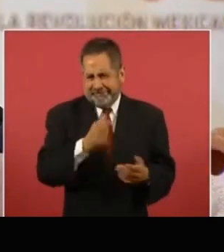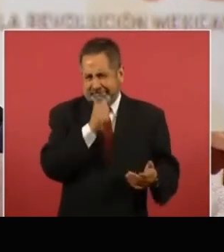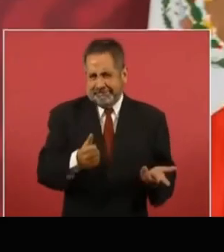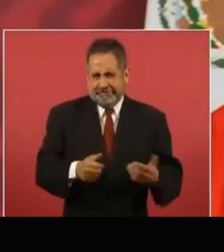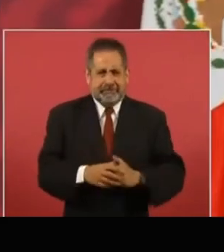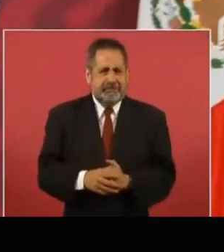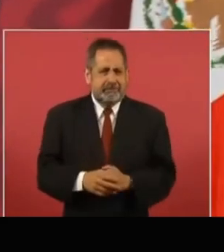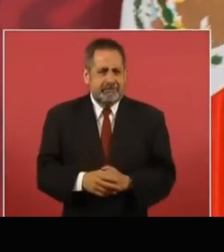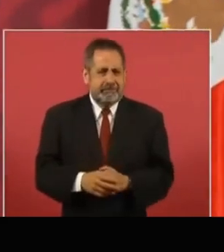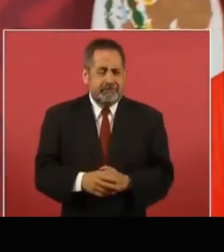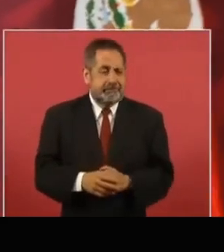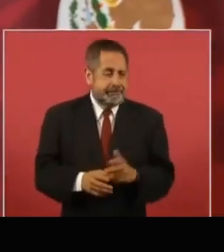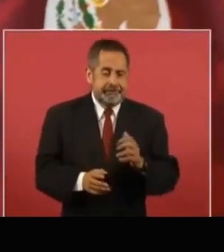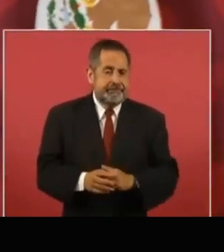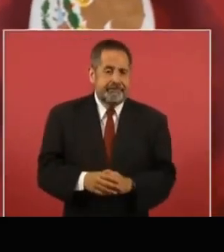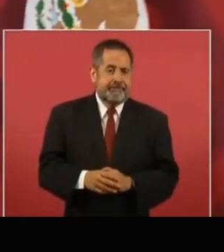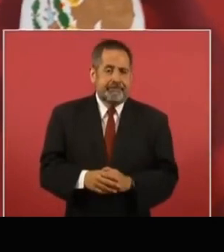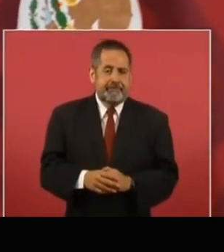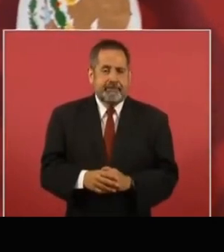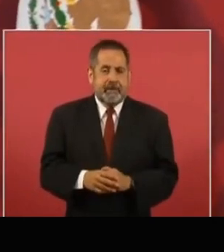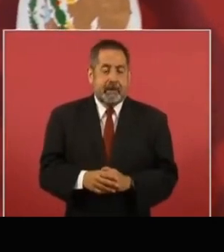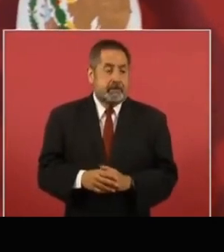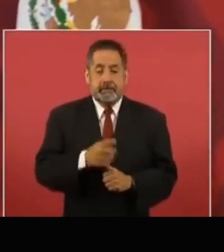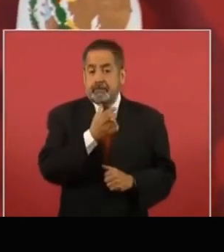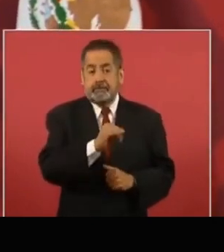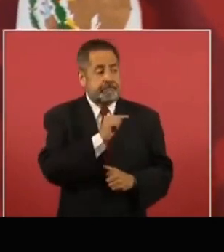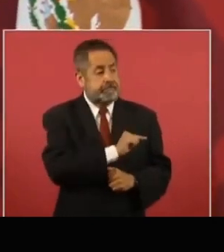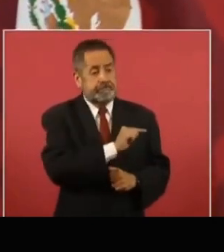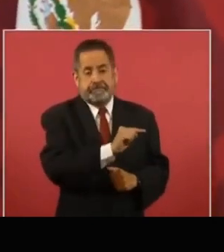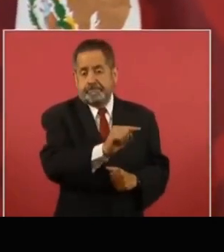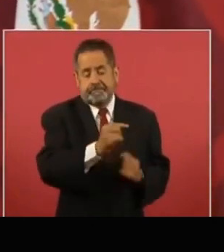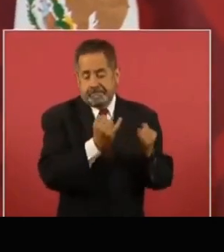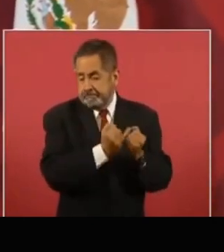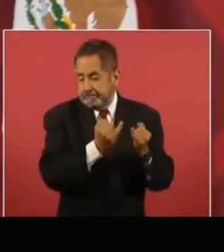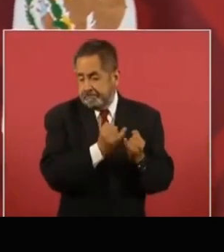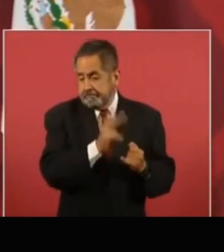pero es así todo